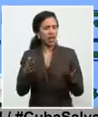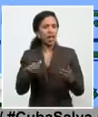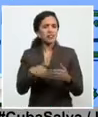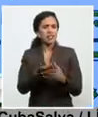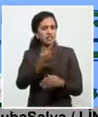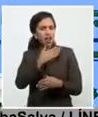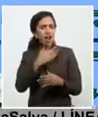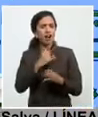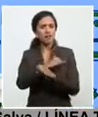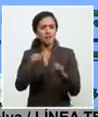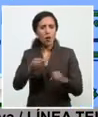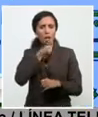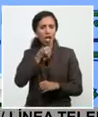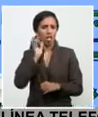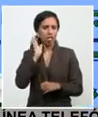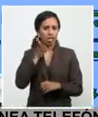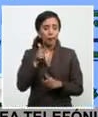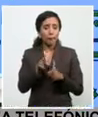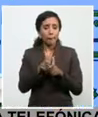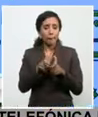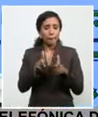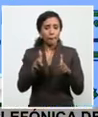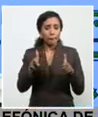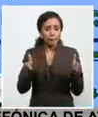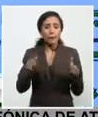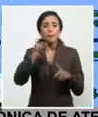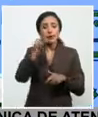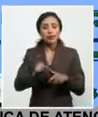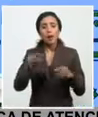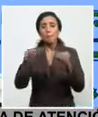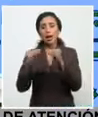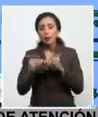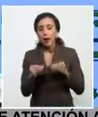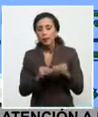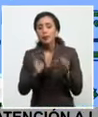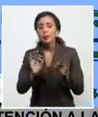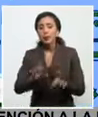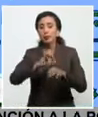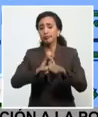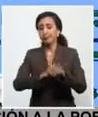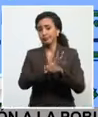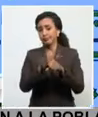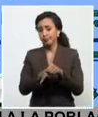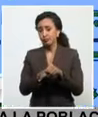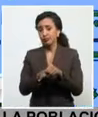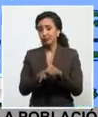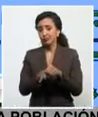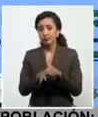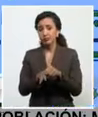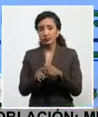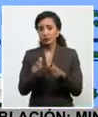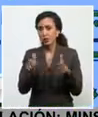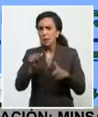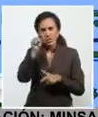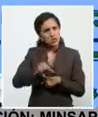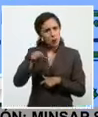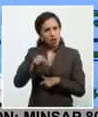de prensa que es creciente el número de personas que se contagian con la COVID-19 y que son totalmente